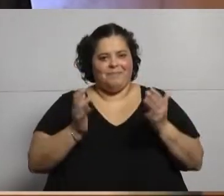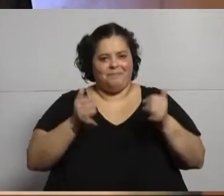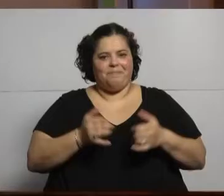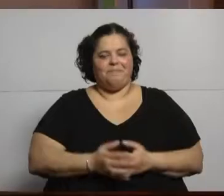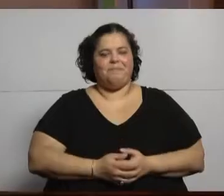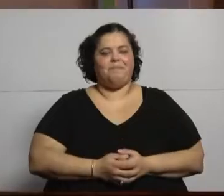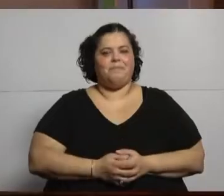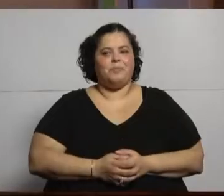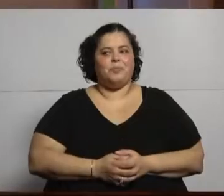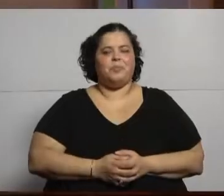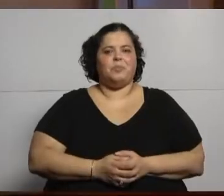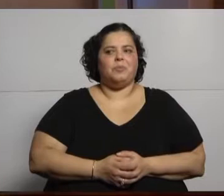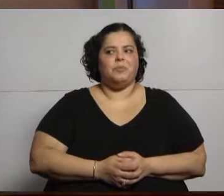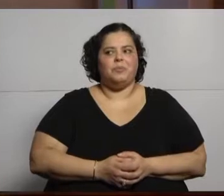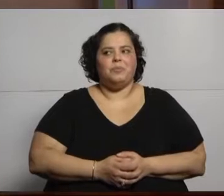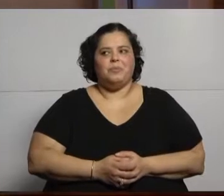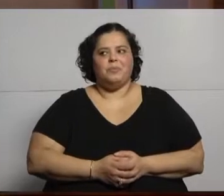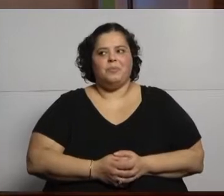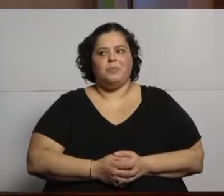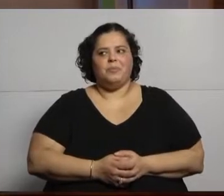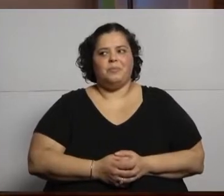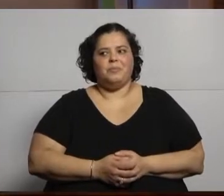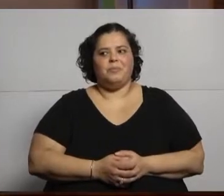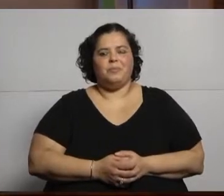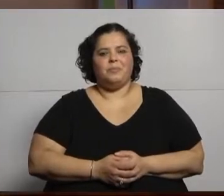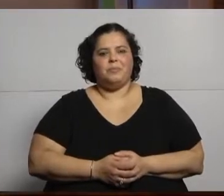hola. Guaira, ahí te estamos escuchando y te estamos viendo perfectamente.